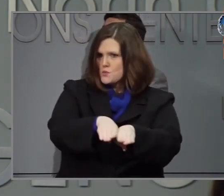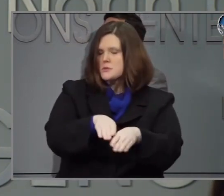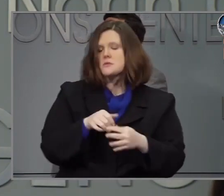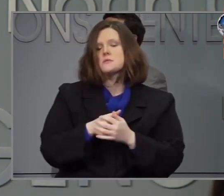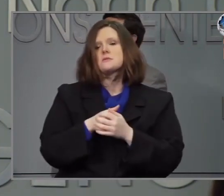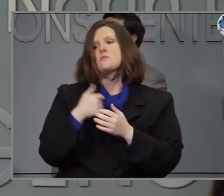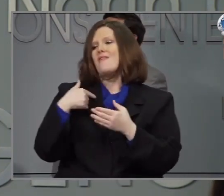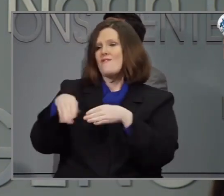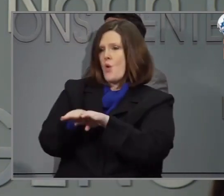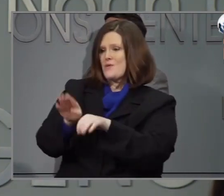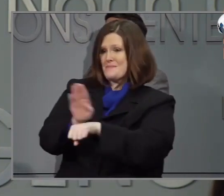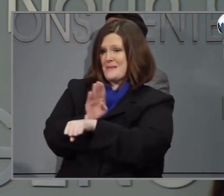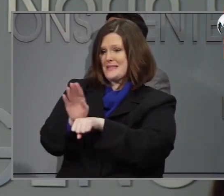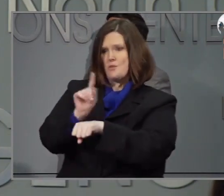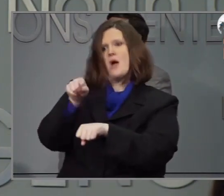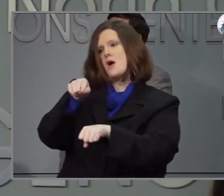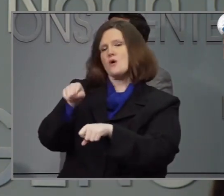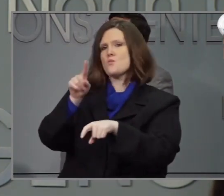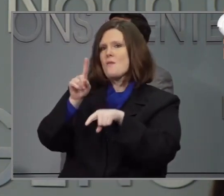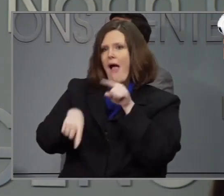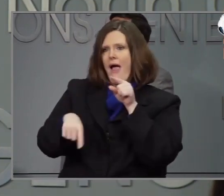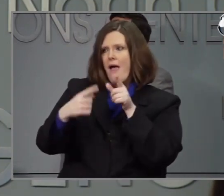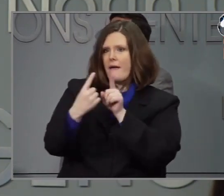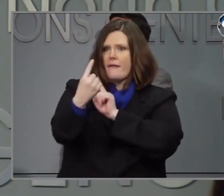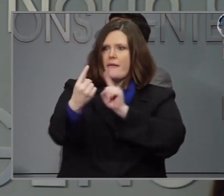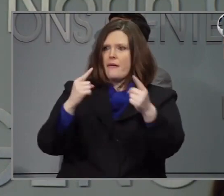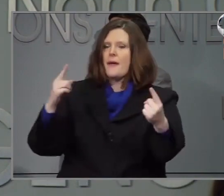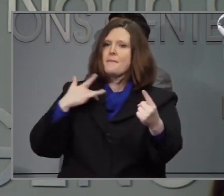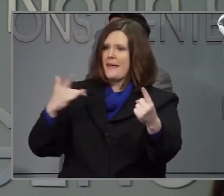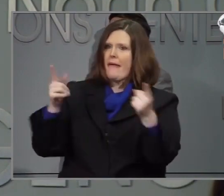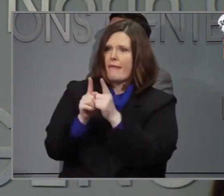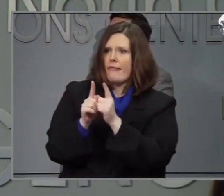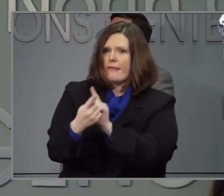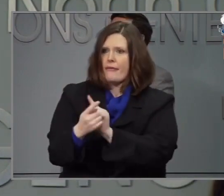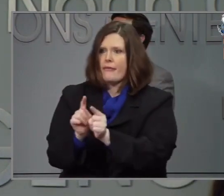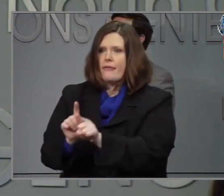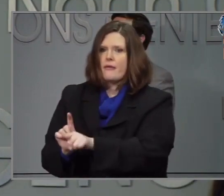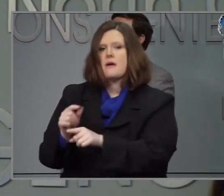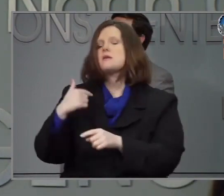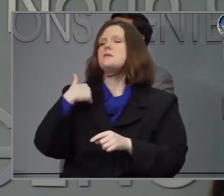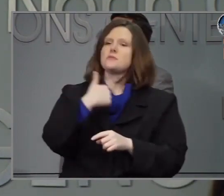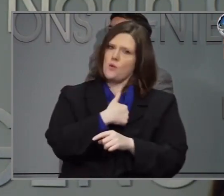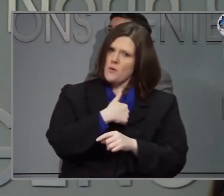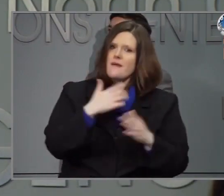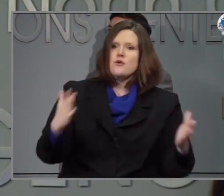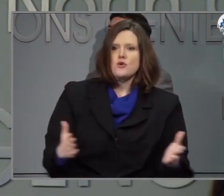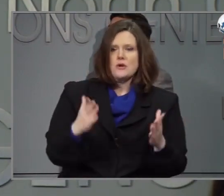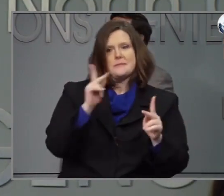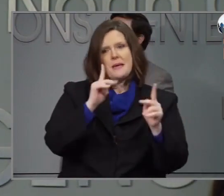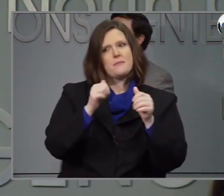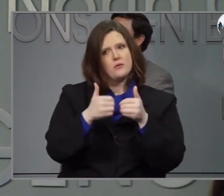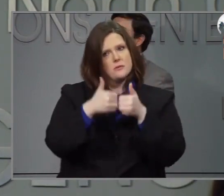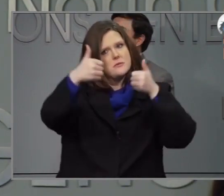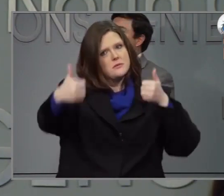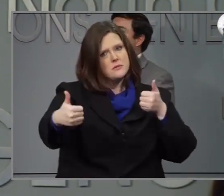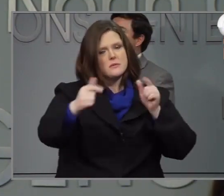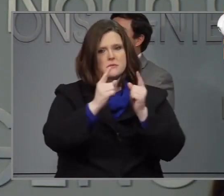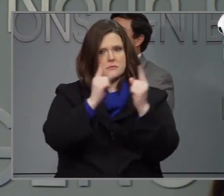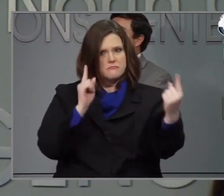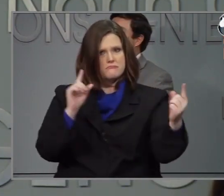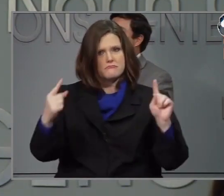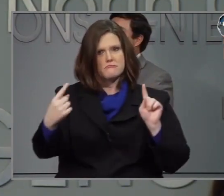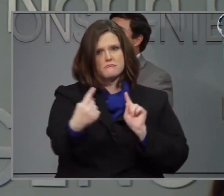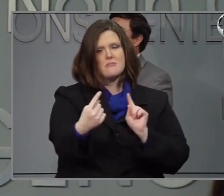cerrando estos sitios para tener distanciamiento social le urgimos las personas que por favor